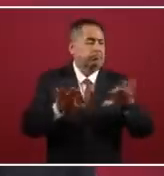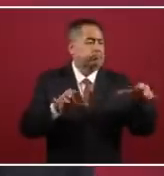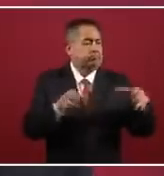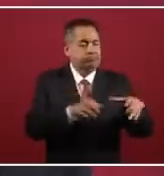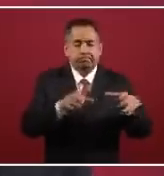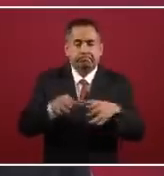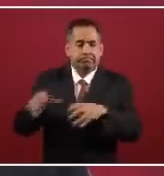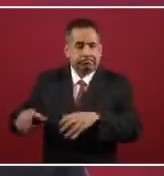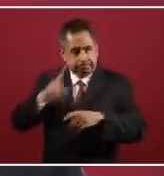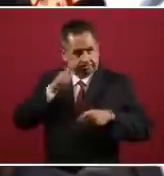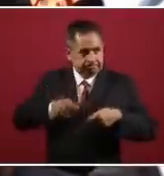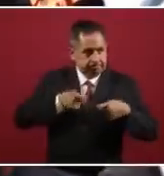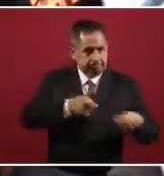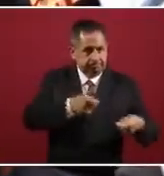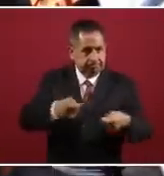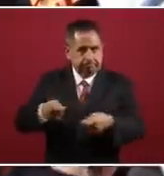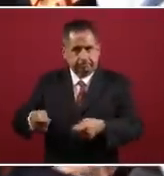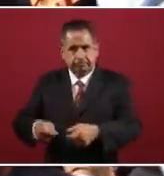ese propósito.